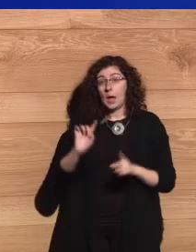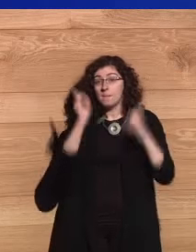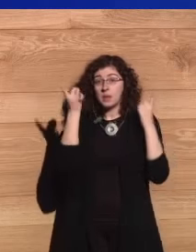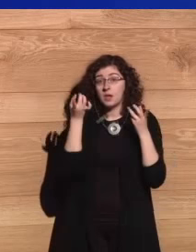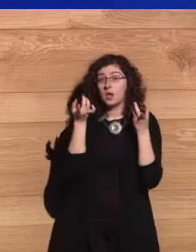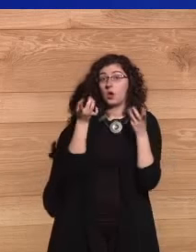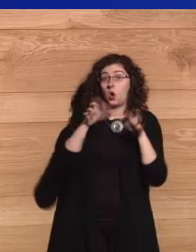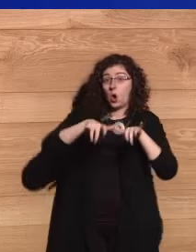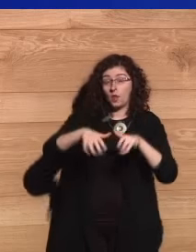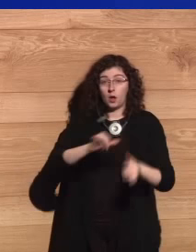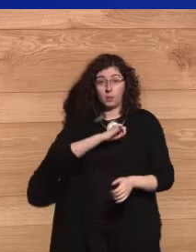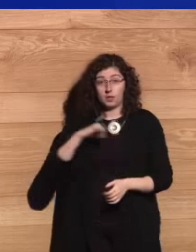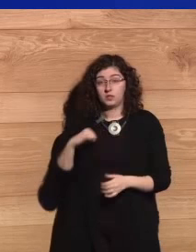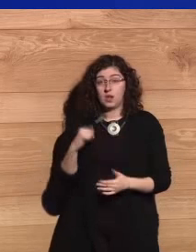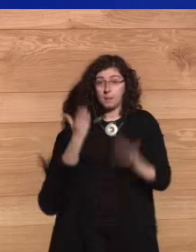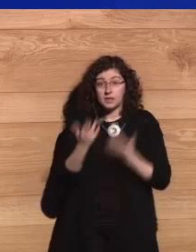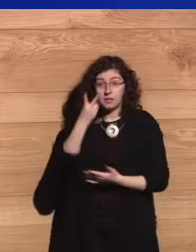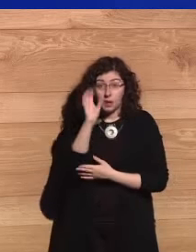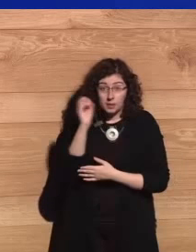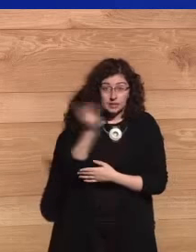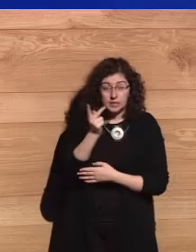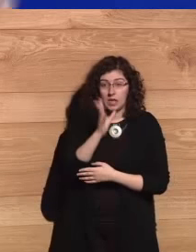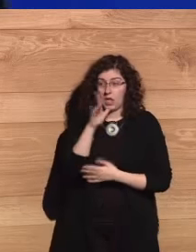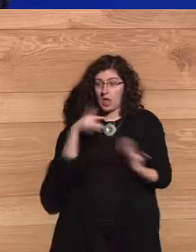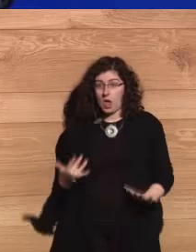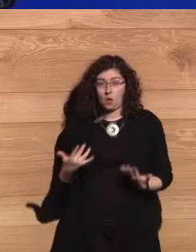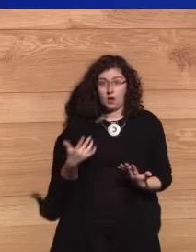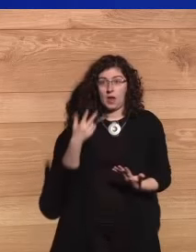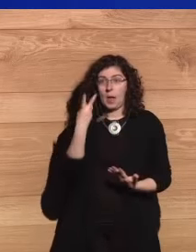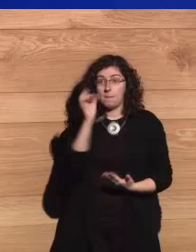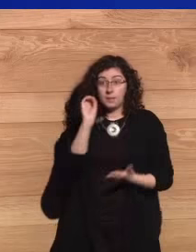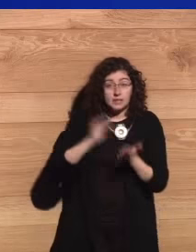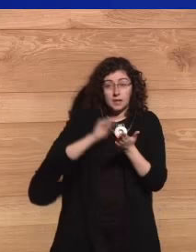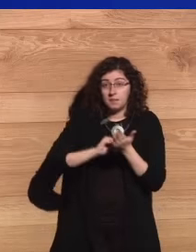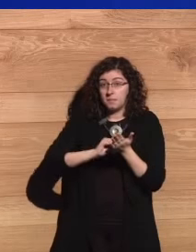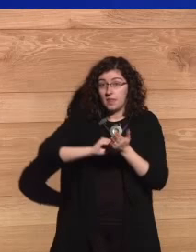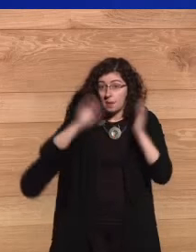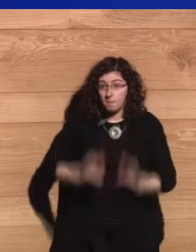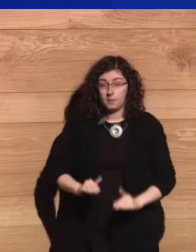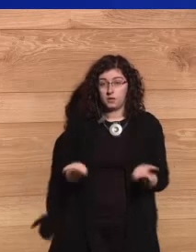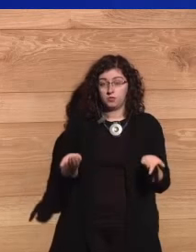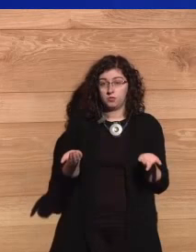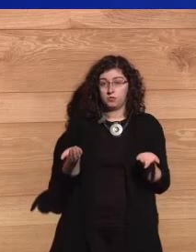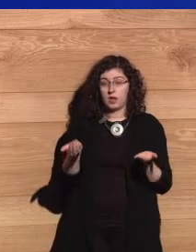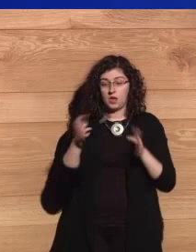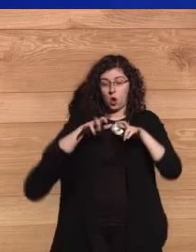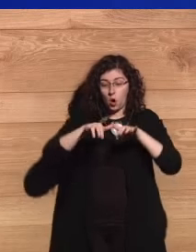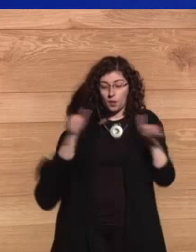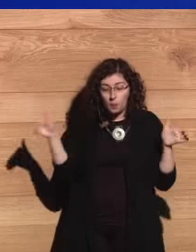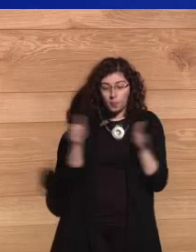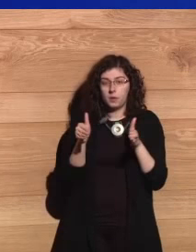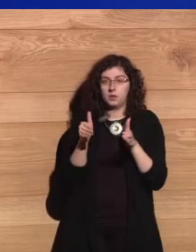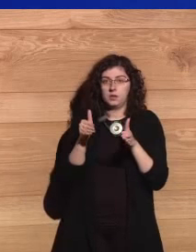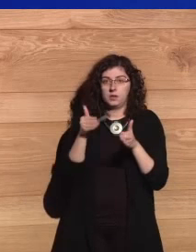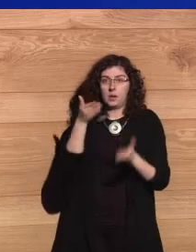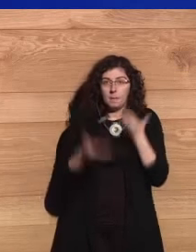El primero personal pesaba 20 kilos y ahora 20 kilos, 20 veces menos, pesa un kilo. Hay microordenadores que pesan menos